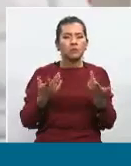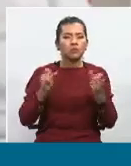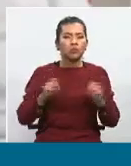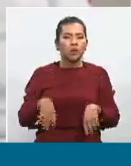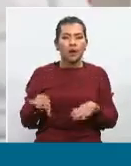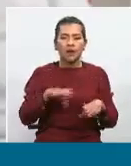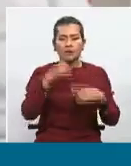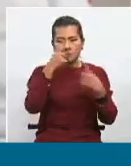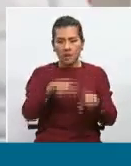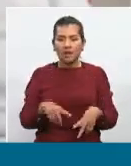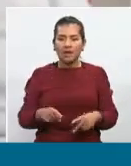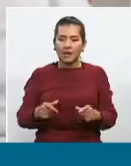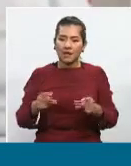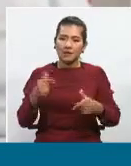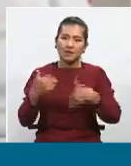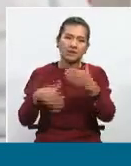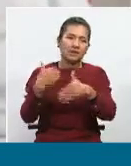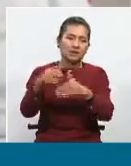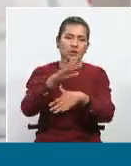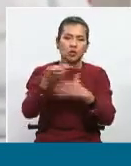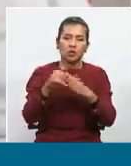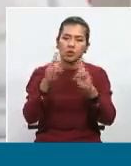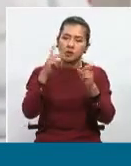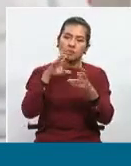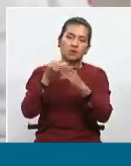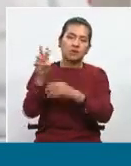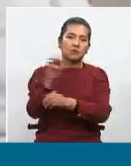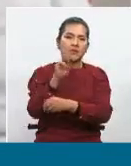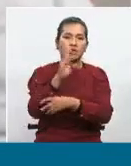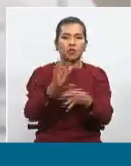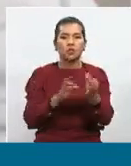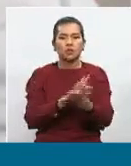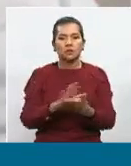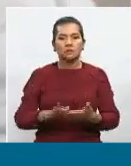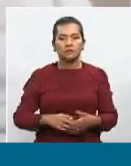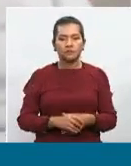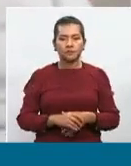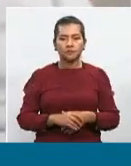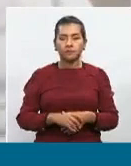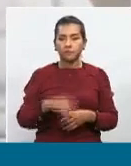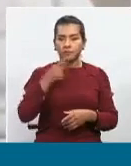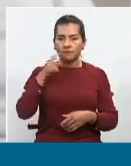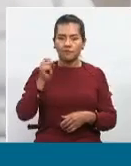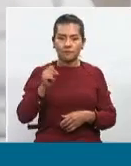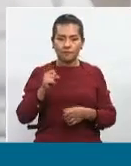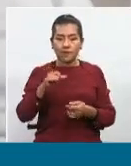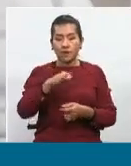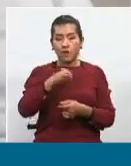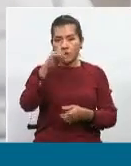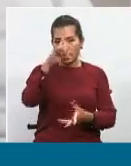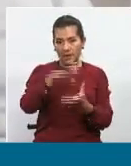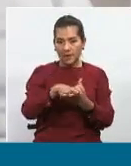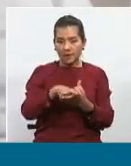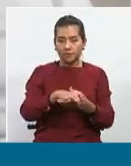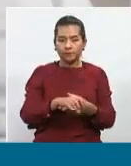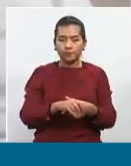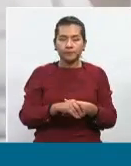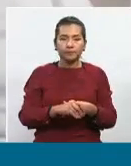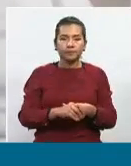acelerar las cosas desde el Ministerio de Justicia? Yo creo que